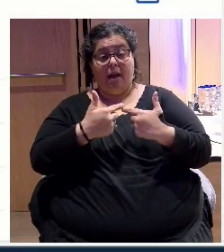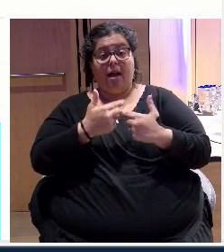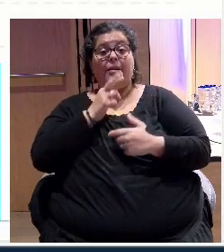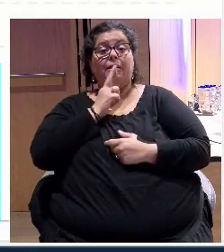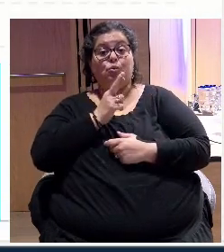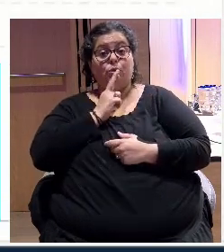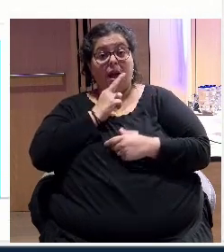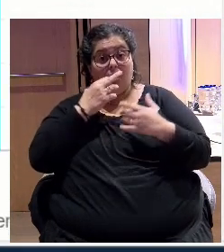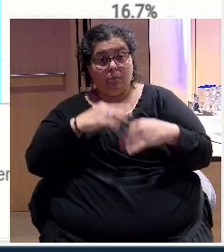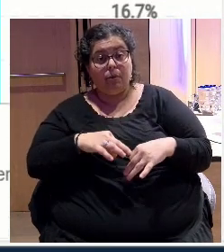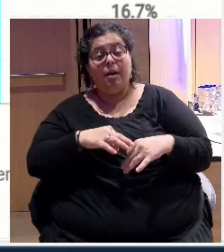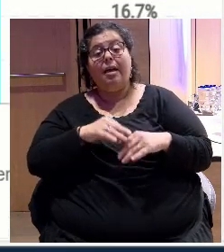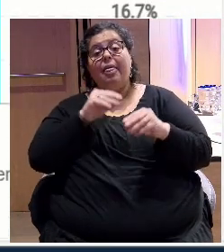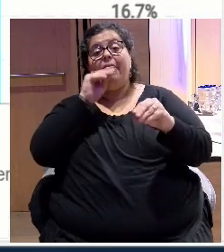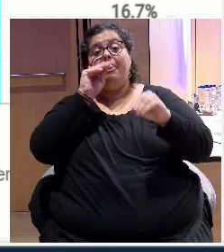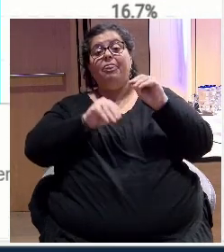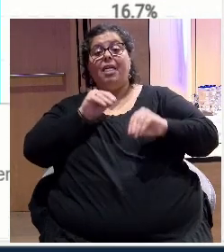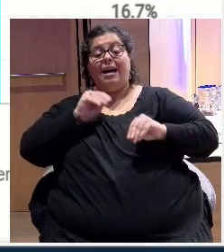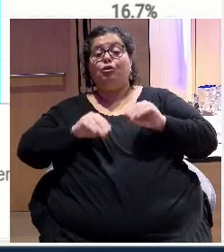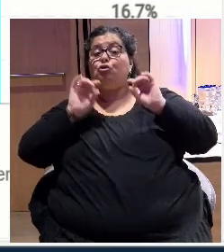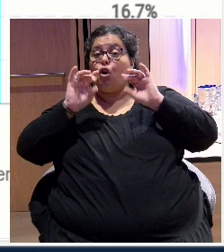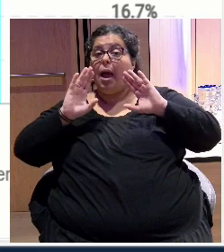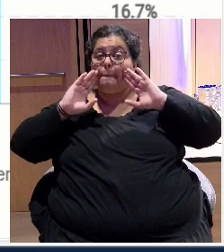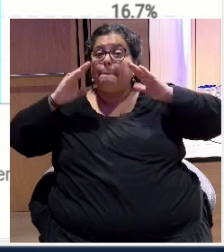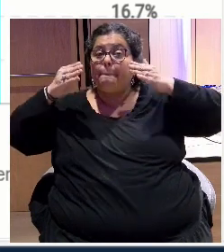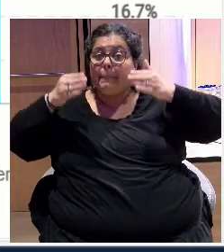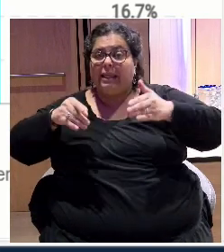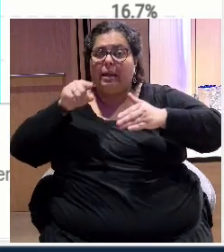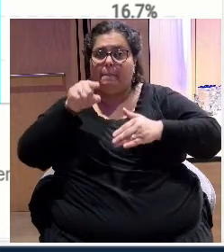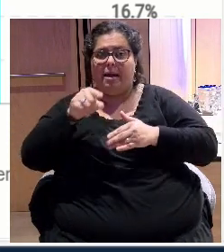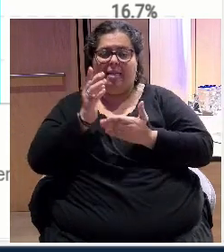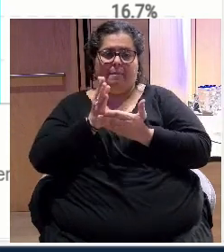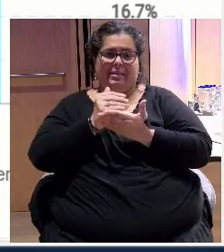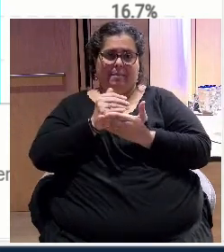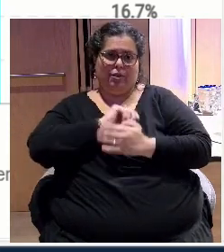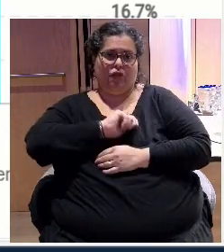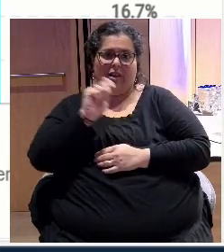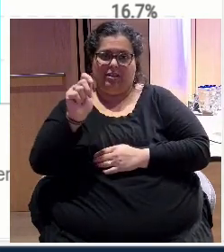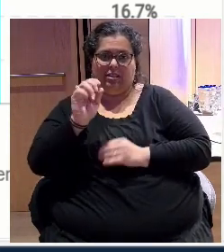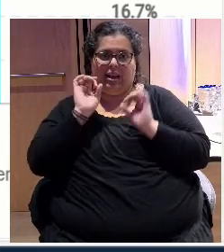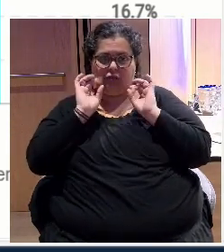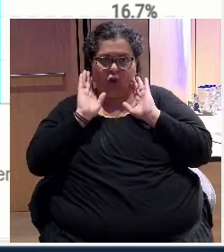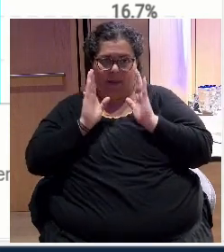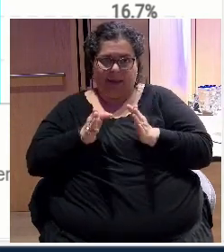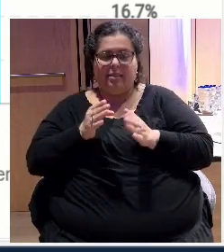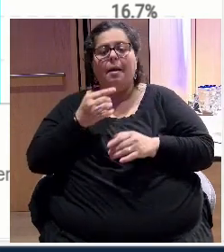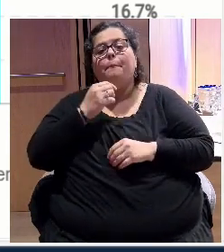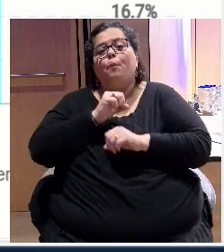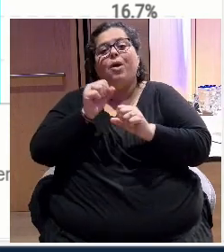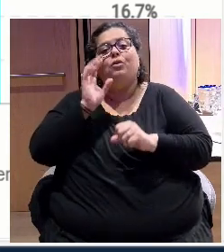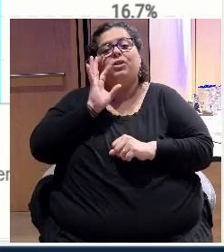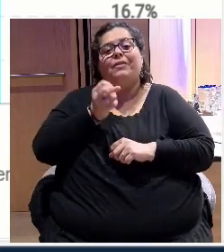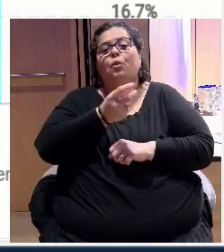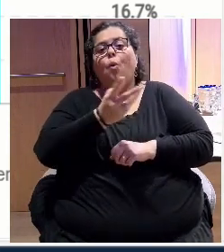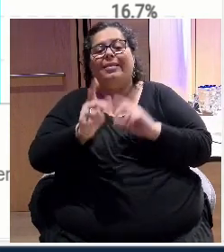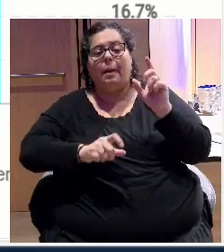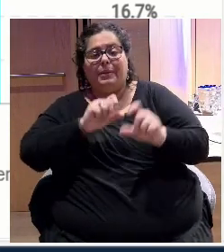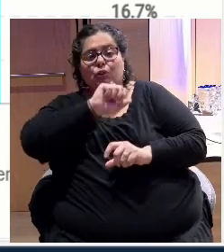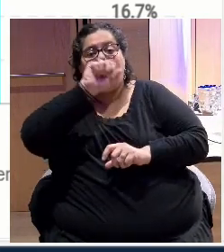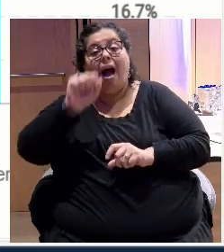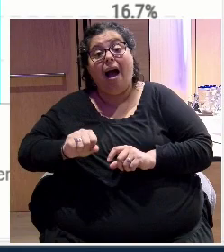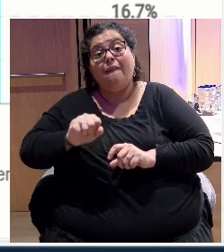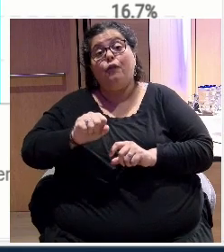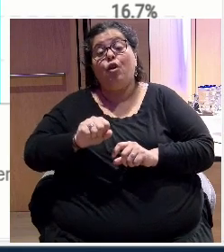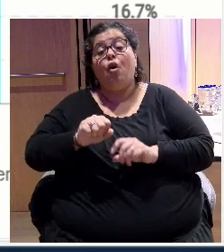las gráficas me los va a mostrar para La Valleja, para ese departamento. Entonces puedo saber qué cantidad de personas afro según sexo hay